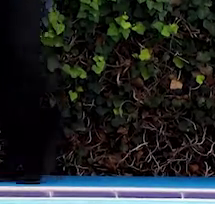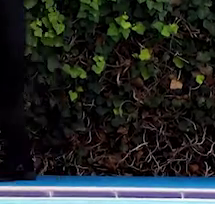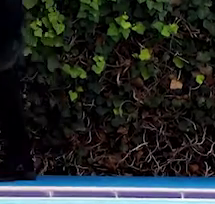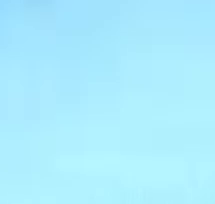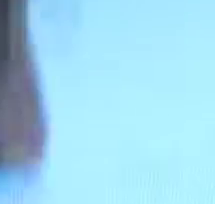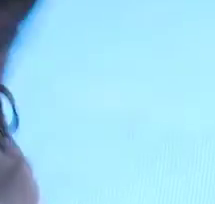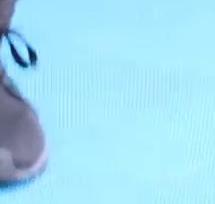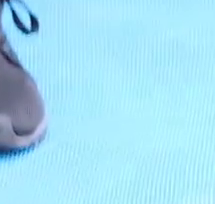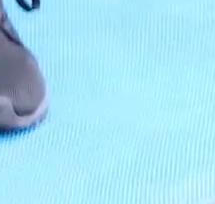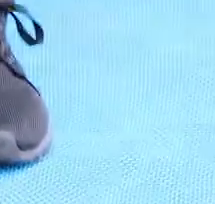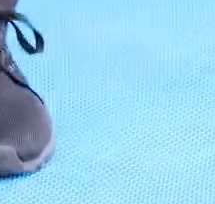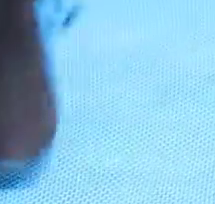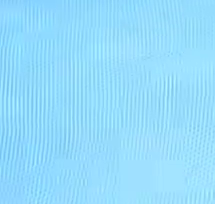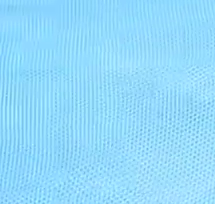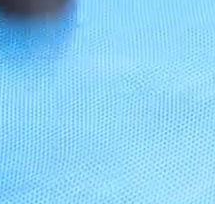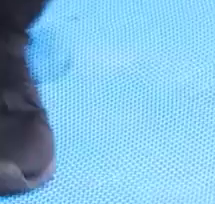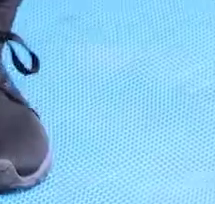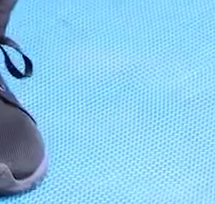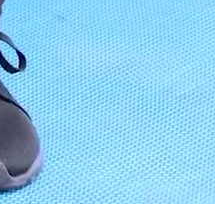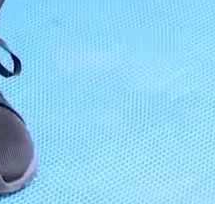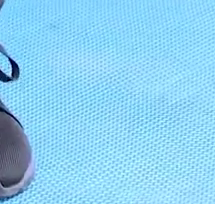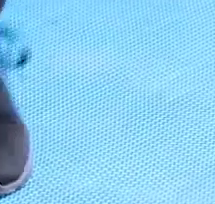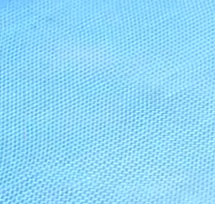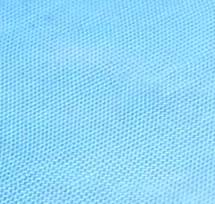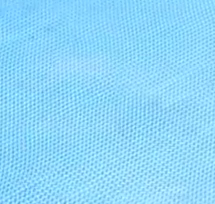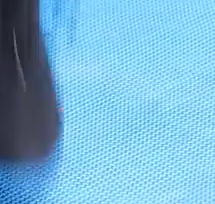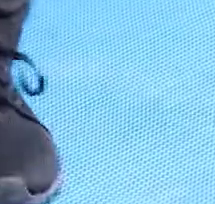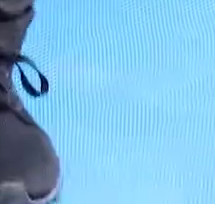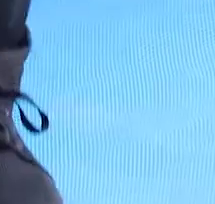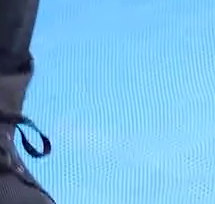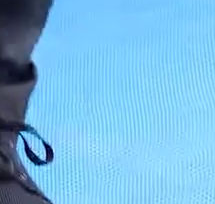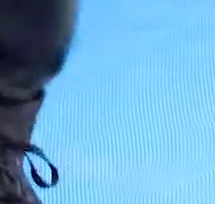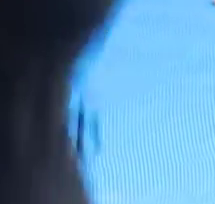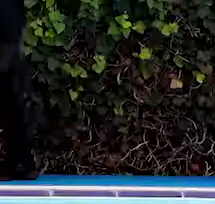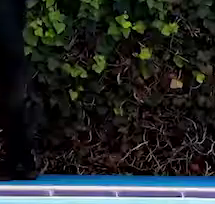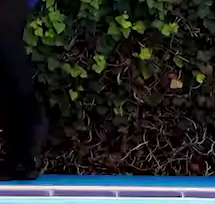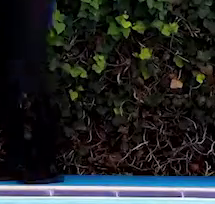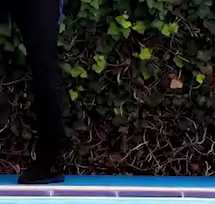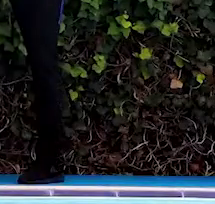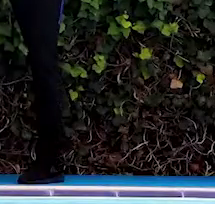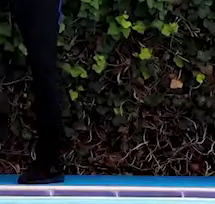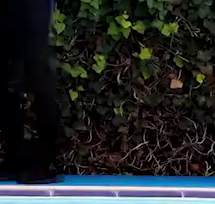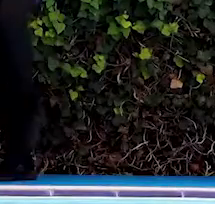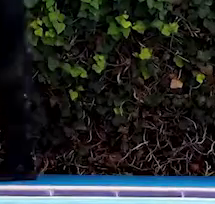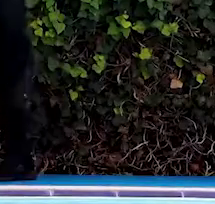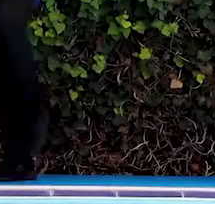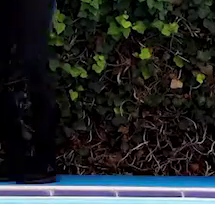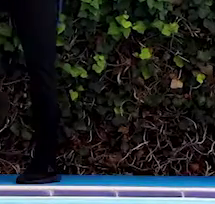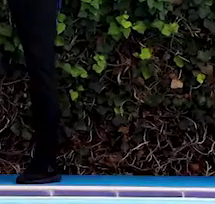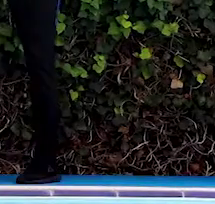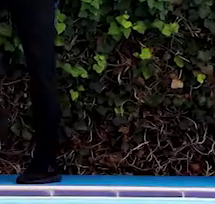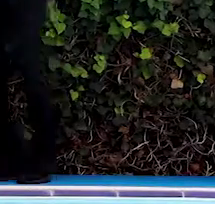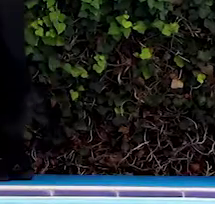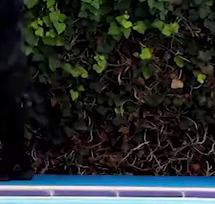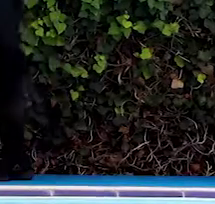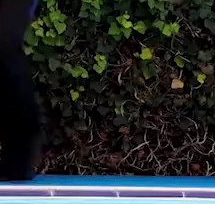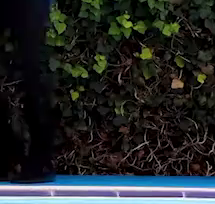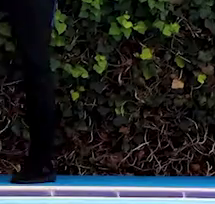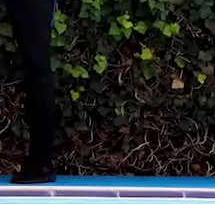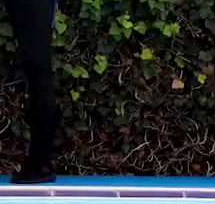alternar derecha, izquierda. Muy bien, alza un poquito más las rodillas y